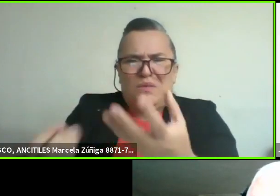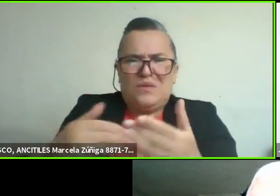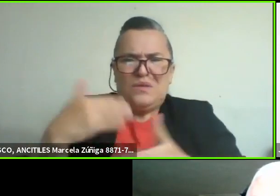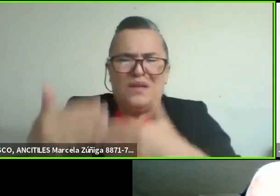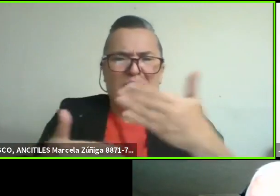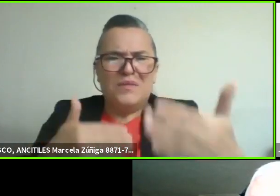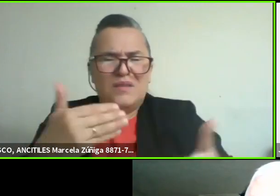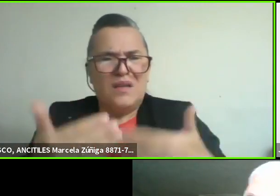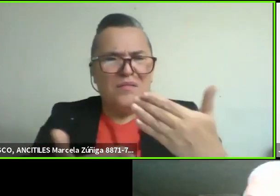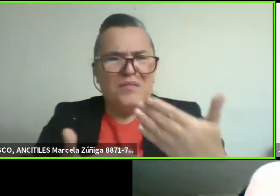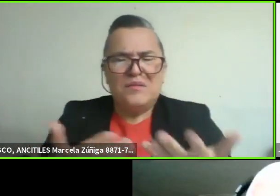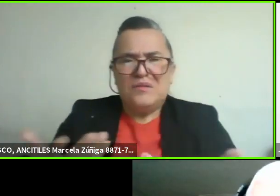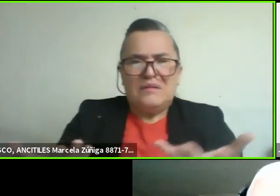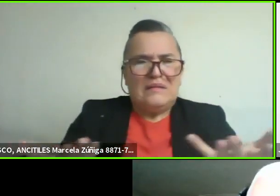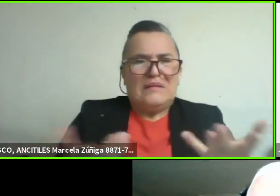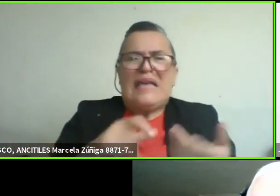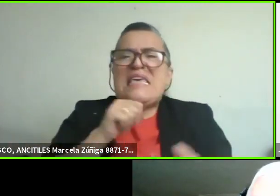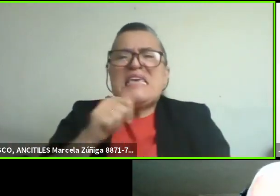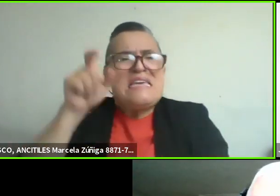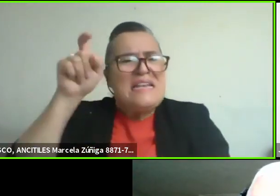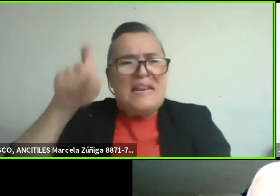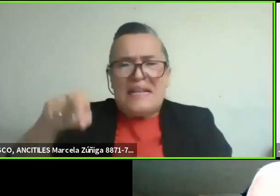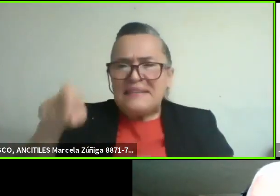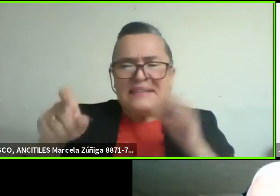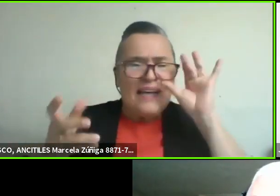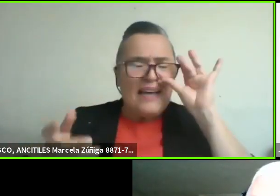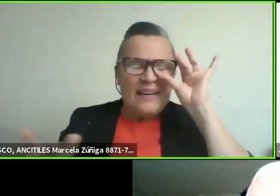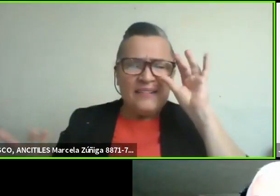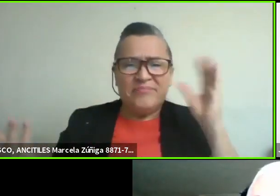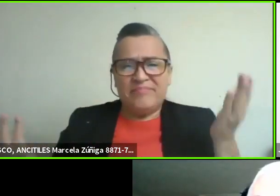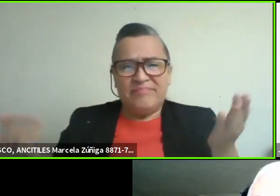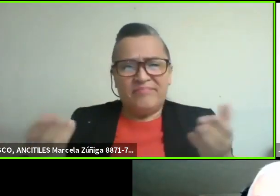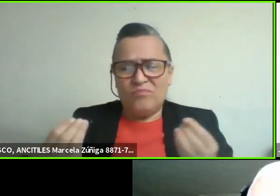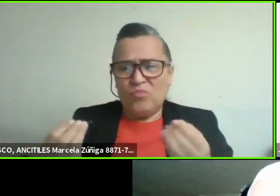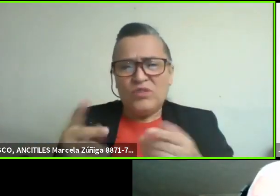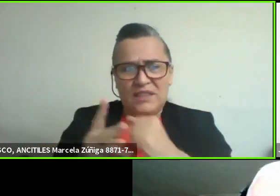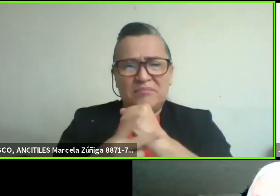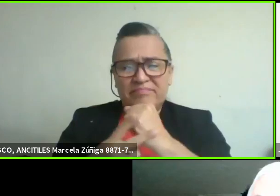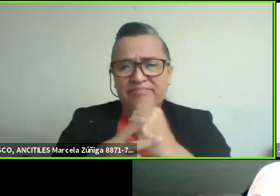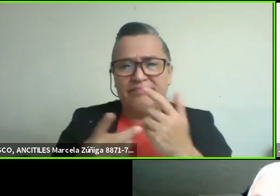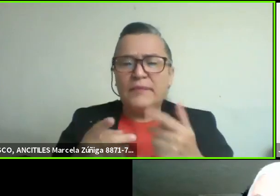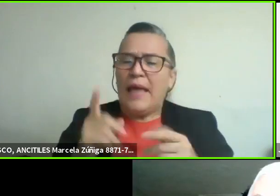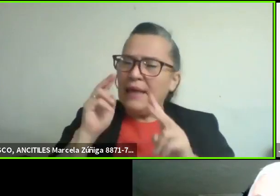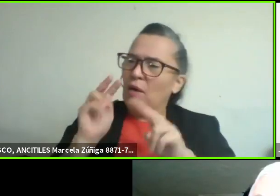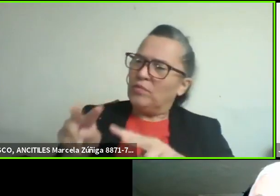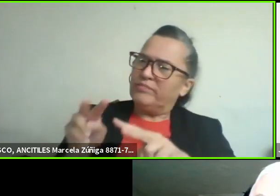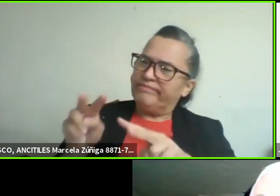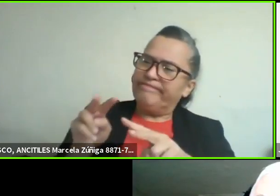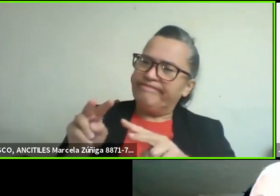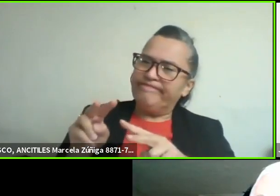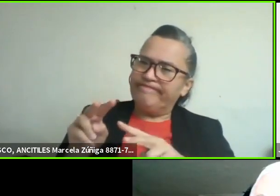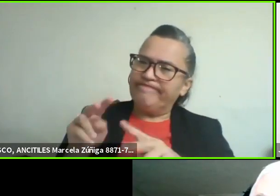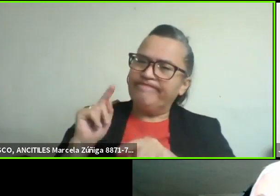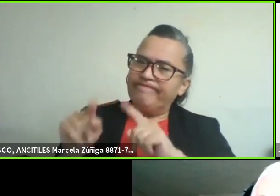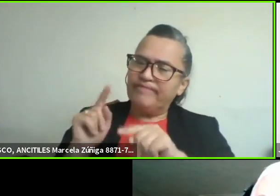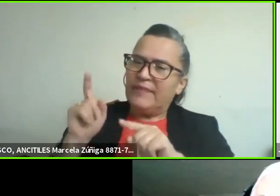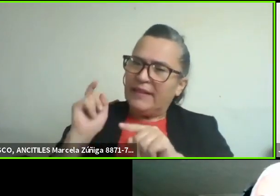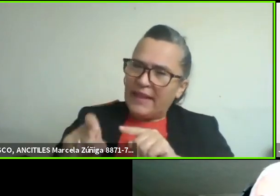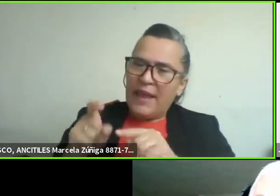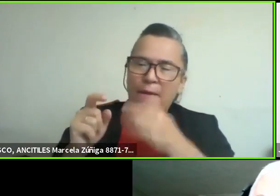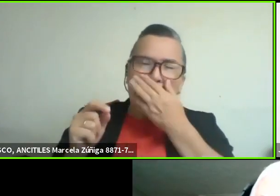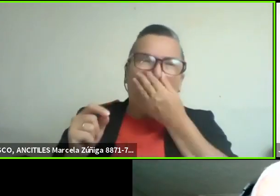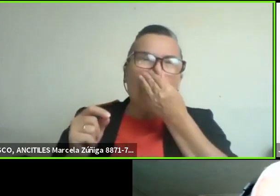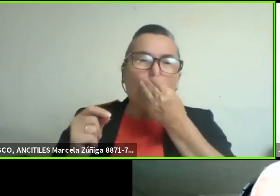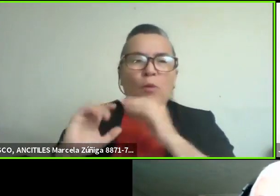lógica e innecesaria en muchos casos es algo que hay que ver críticamente es algo donde debería haber mucho más